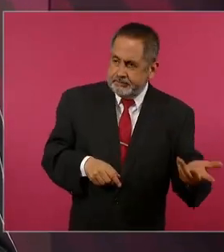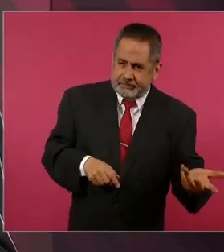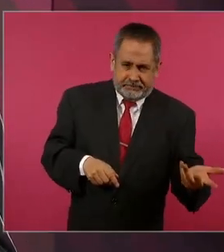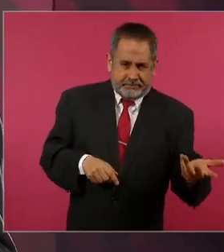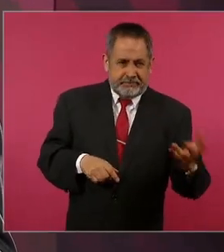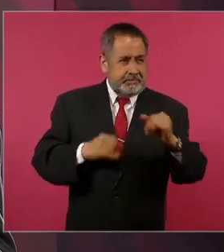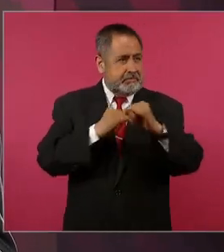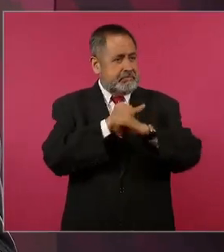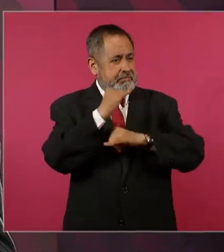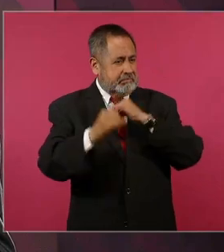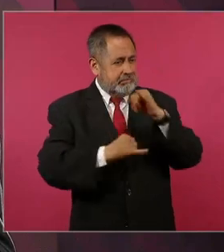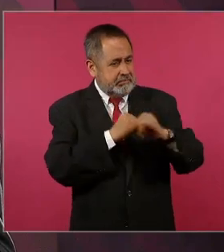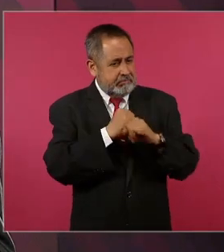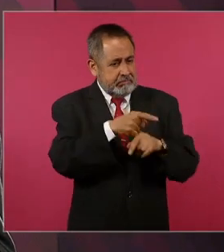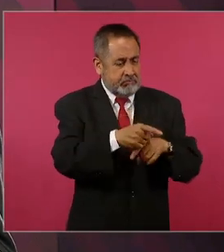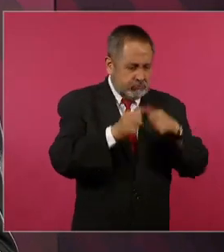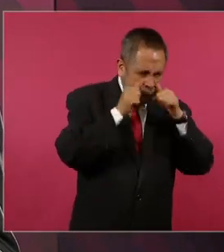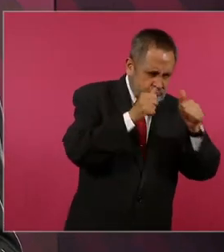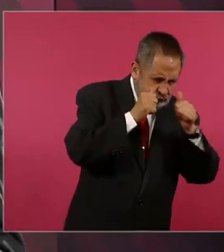transnacionales.